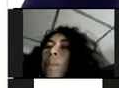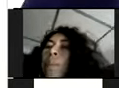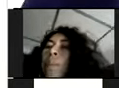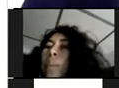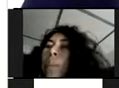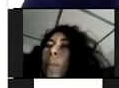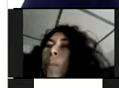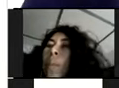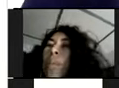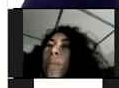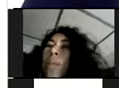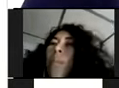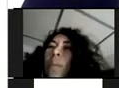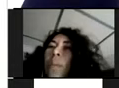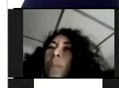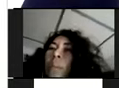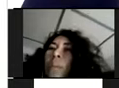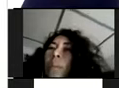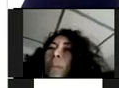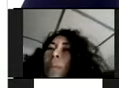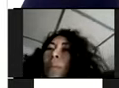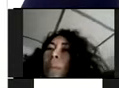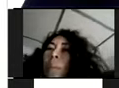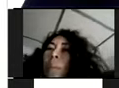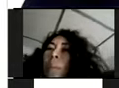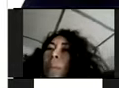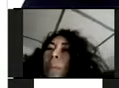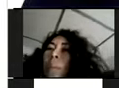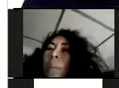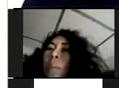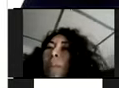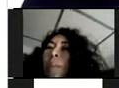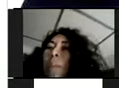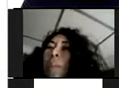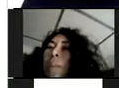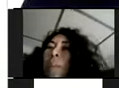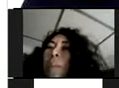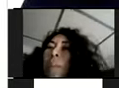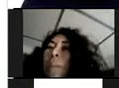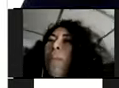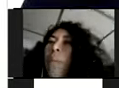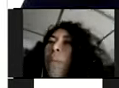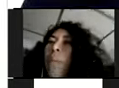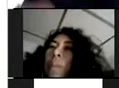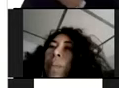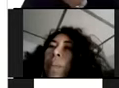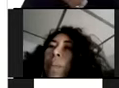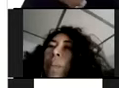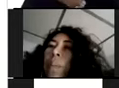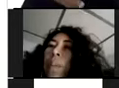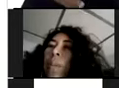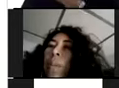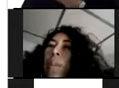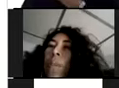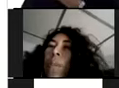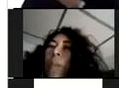Sí, Viernes 19 caería. viernes 19, perdón. Sí. Bueno, si estas modalidades están